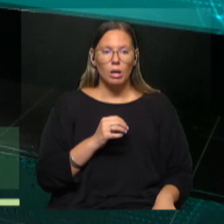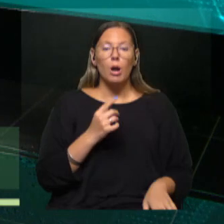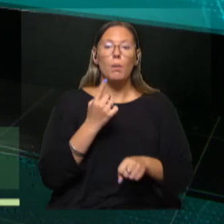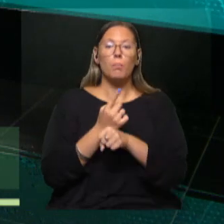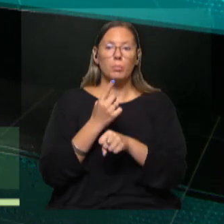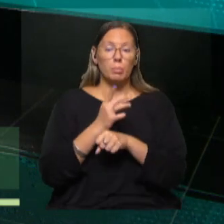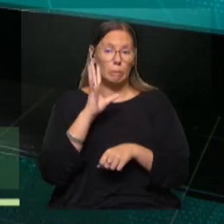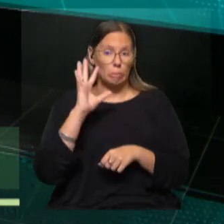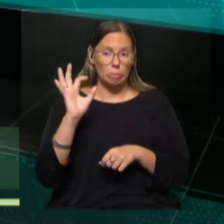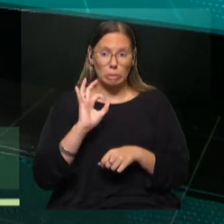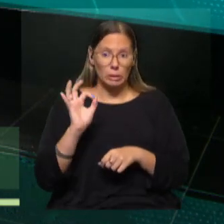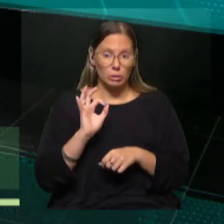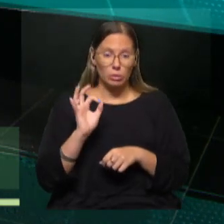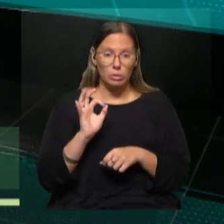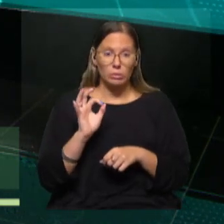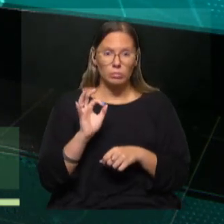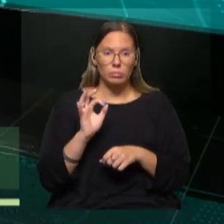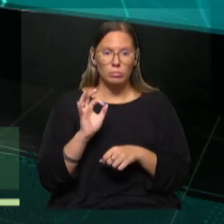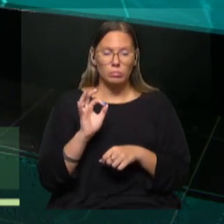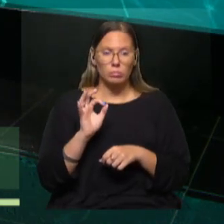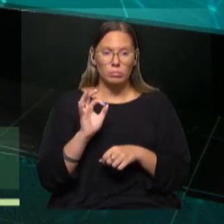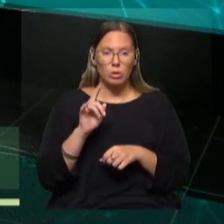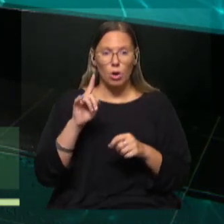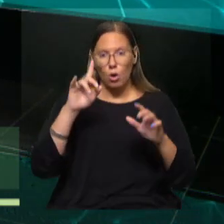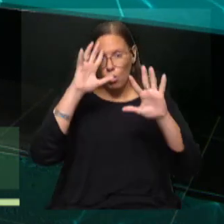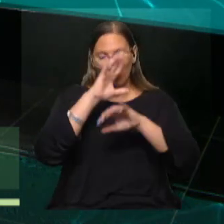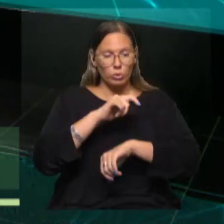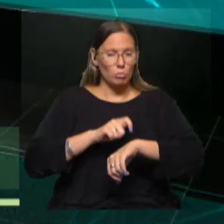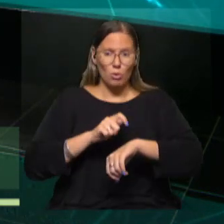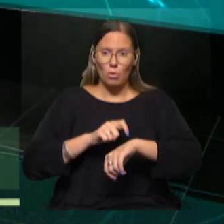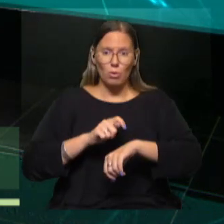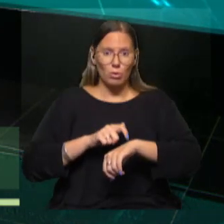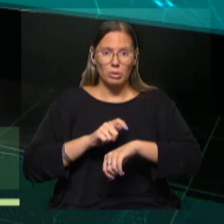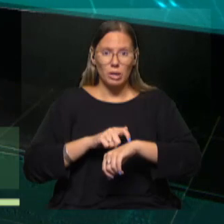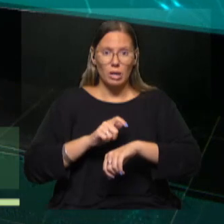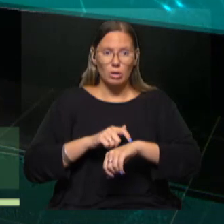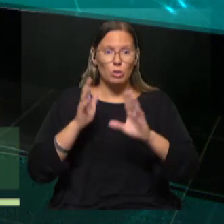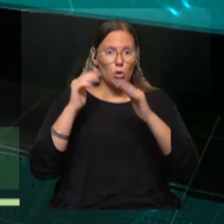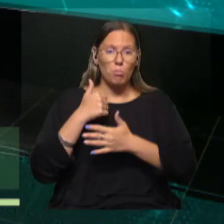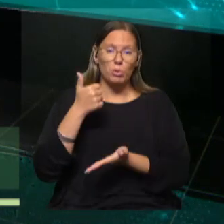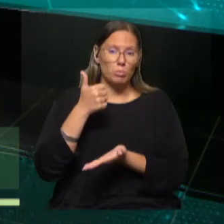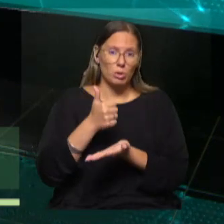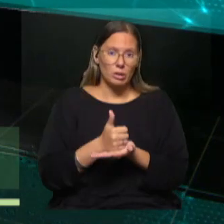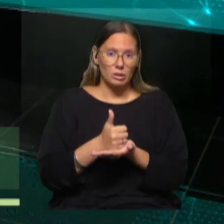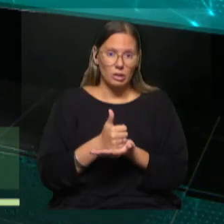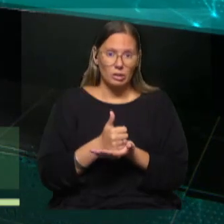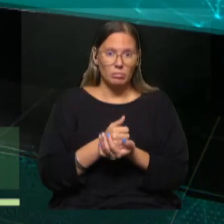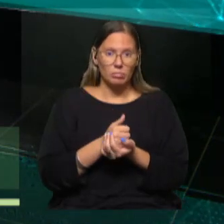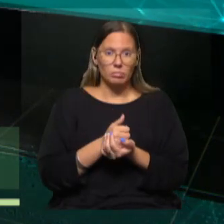Primero pedir disculpas que nosotros nos confundimos un tema de horarios y no pudimos estar en el piso.